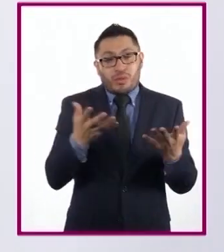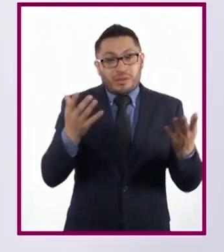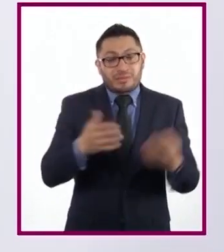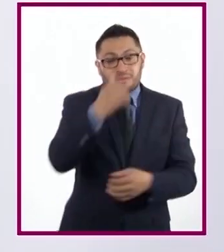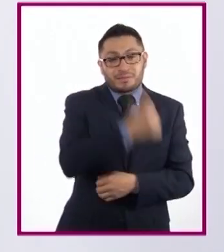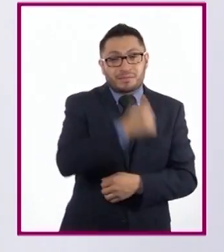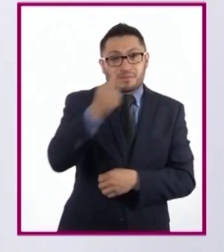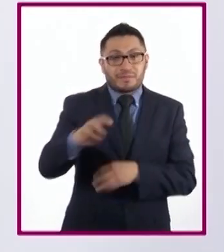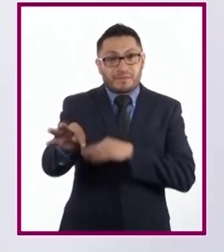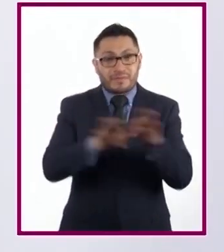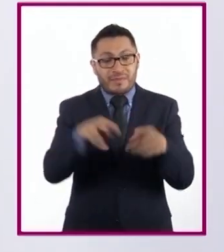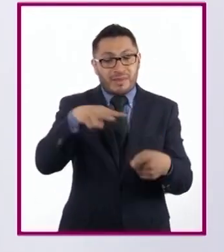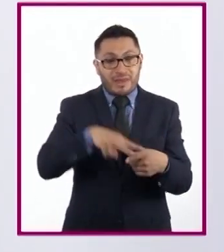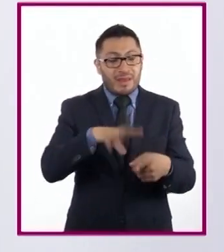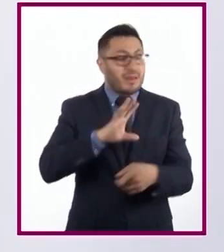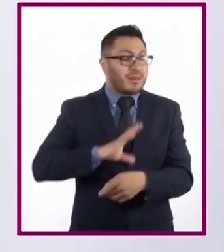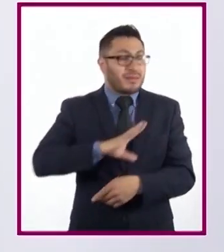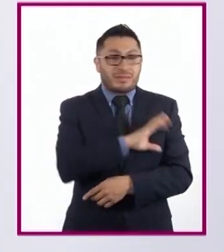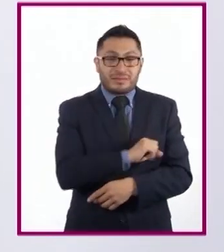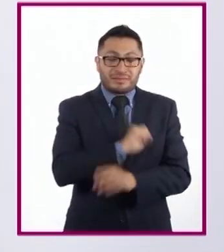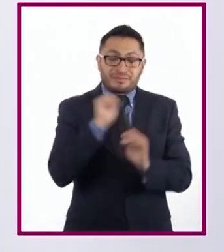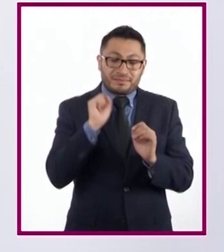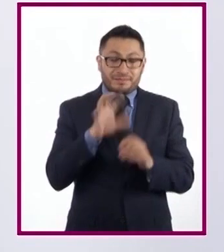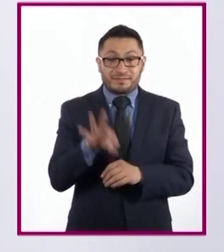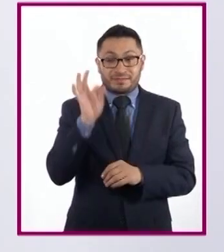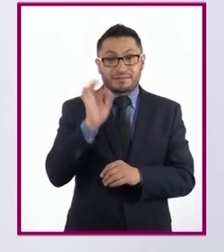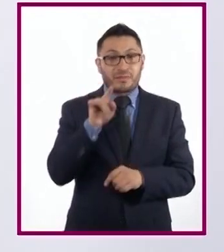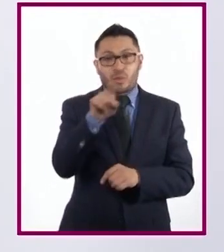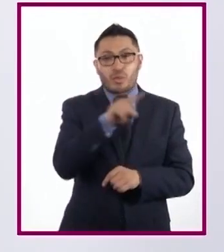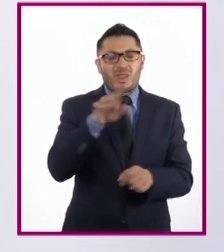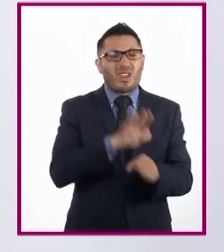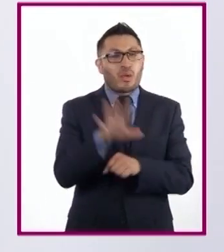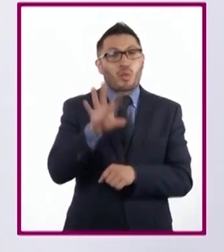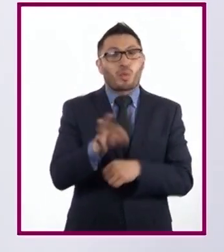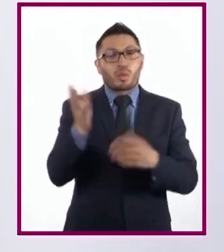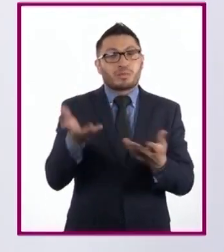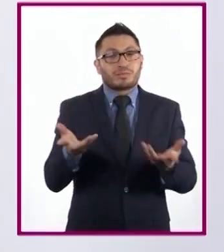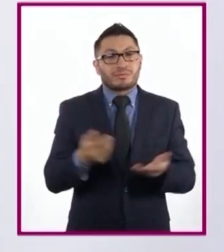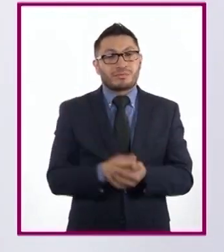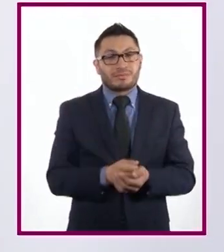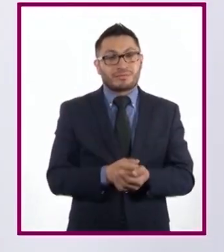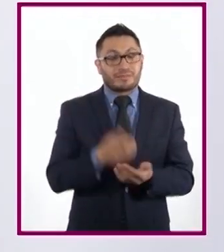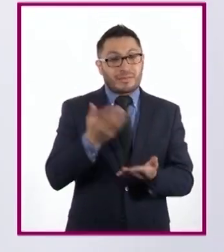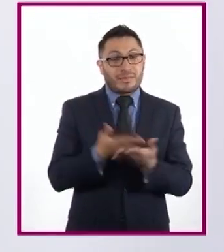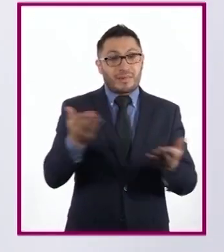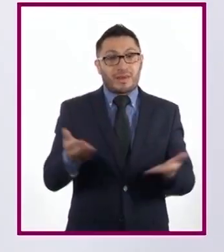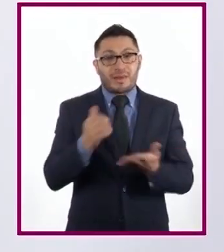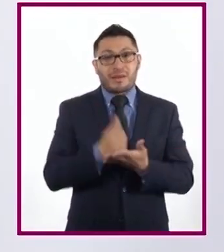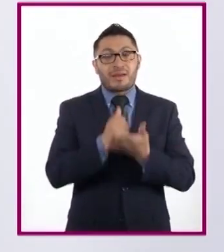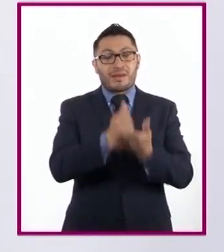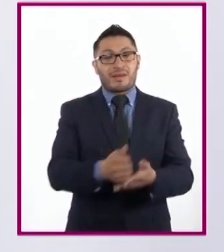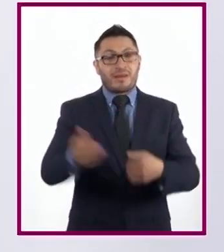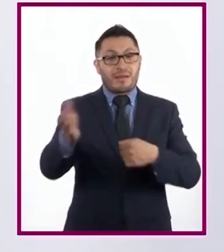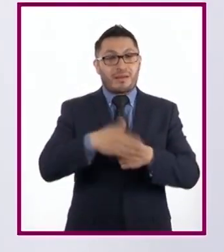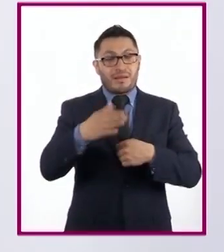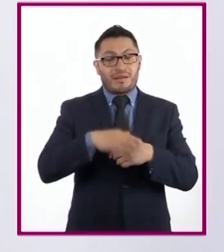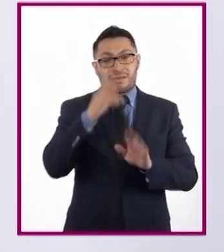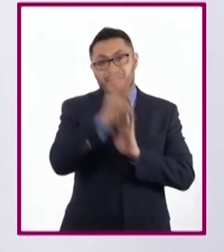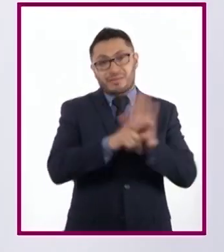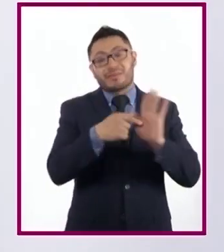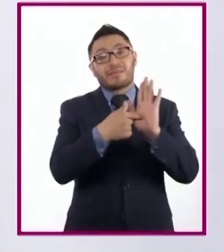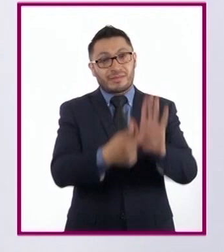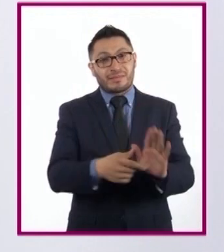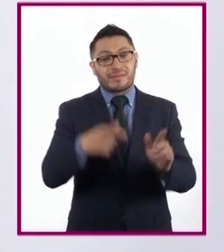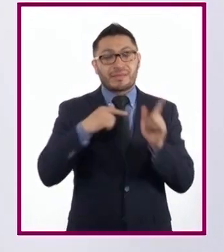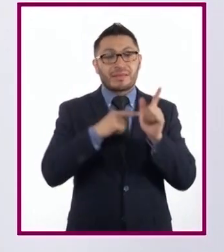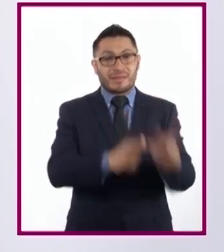con el triángulo de su preferencia. ¿Ustedes cuál eligieron? Ahora, con ayuda del siguiente audiovisual,